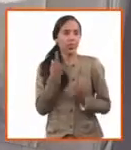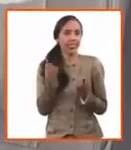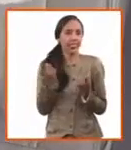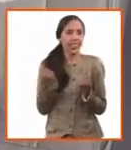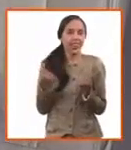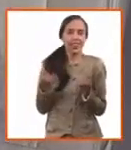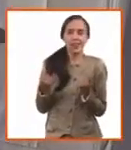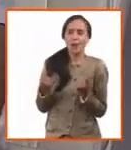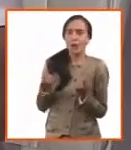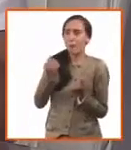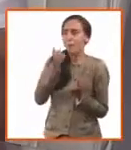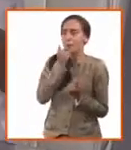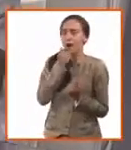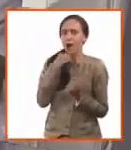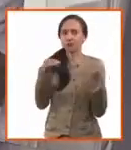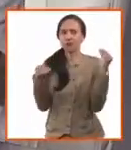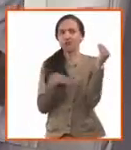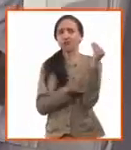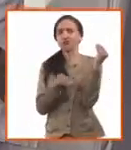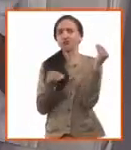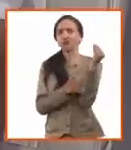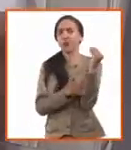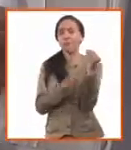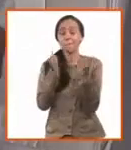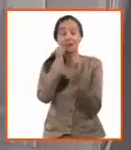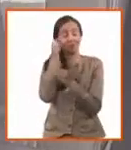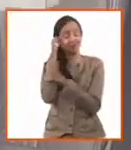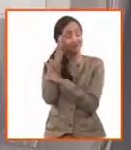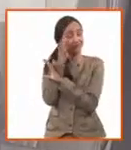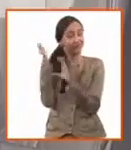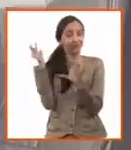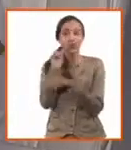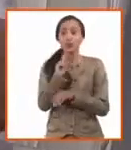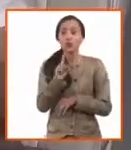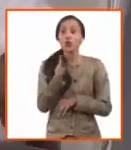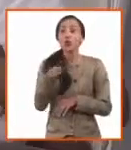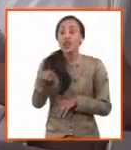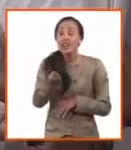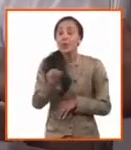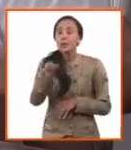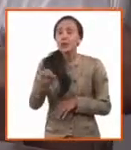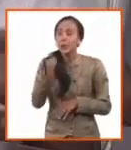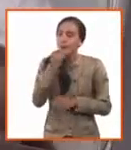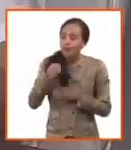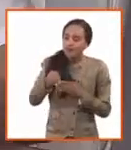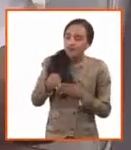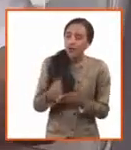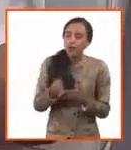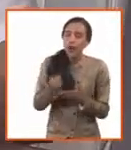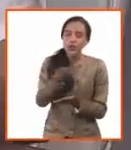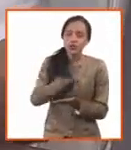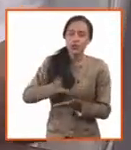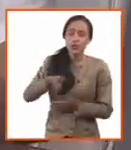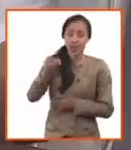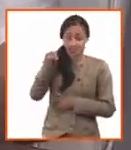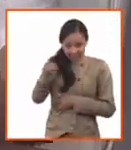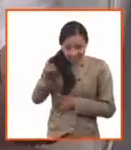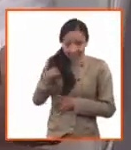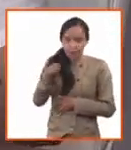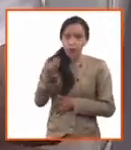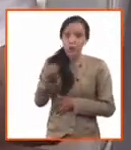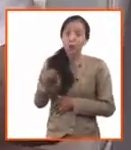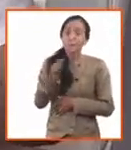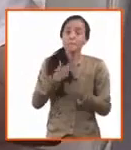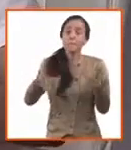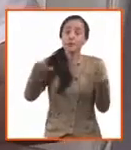más poder acumulan o los más pícaros, ¿no? Son los que más aportan a la sociedad. Y para eso se desarrollaron en aquellos años, y en el Ministerio de Industria